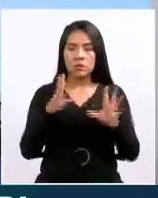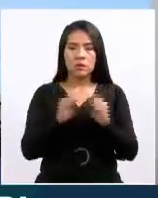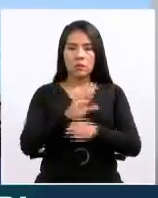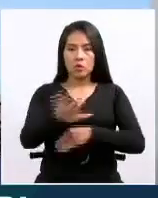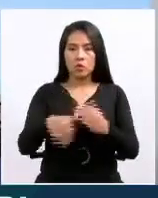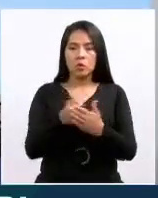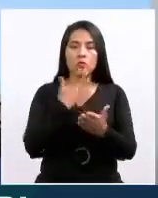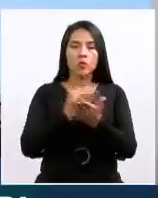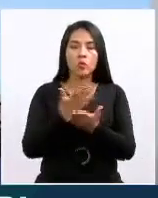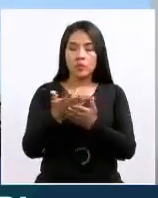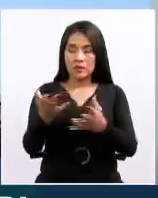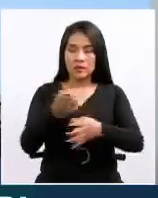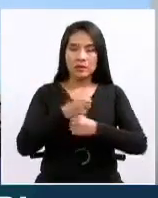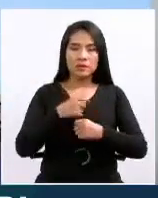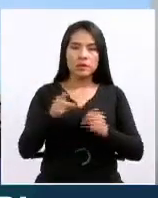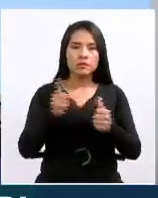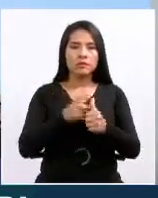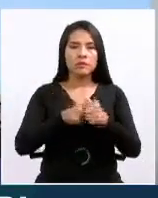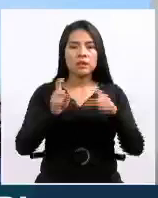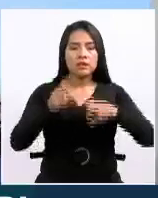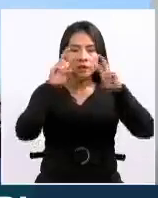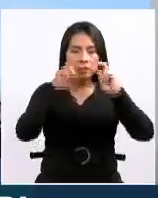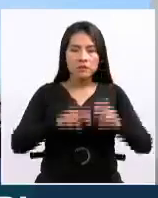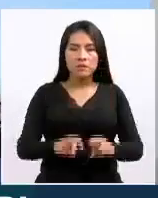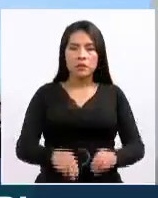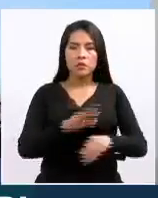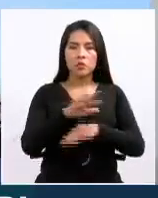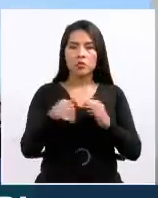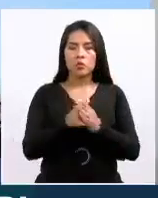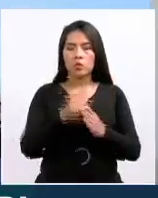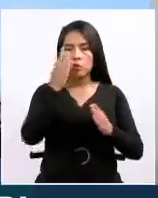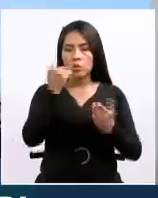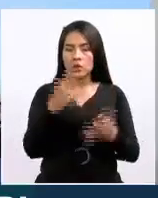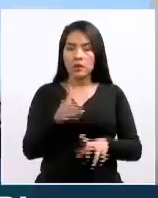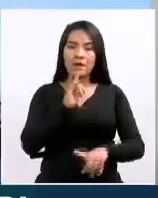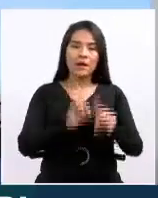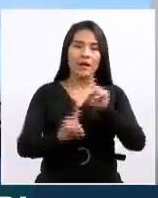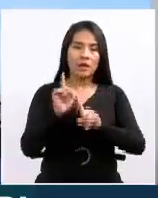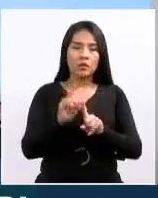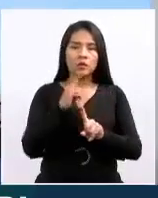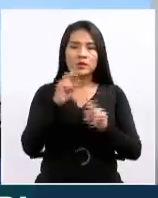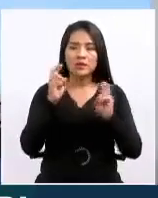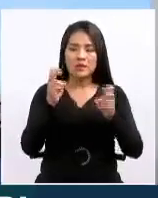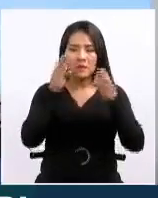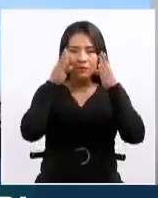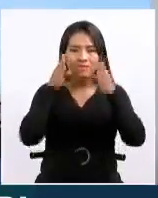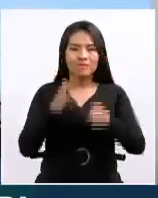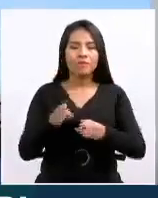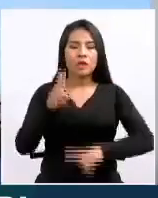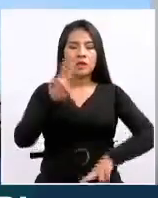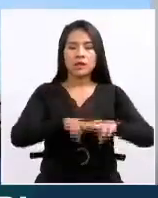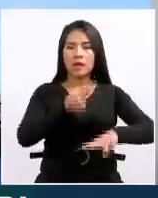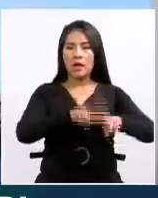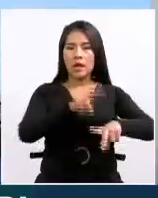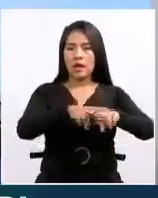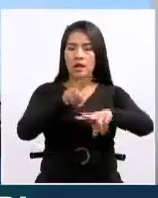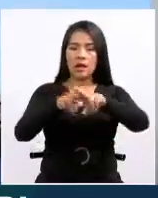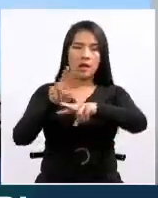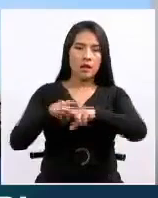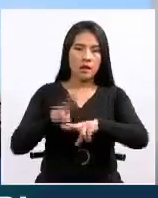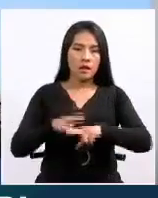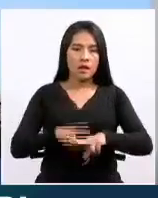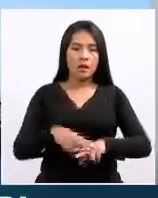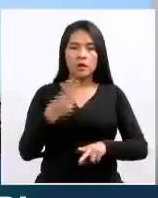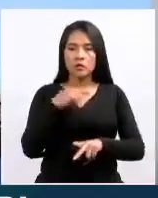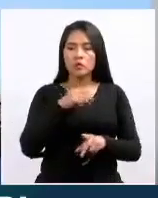recibidas fue la de analizar los resultados con aplicación a la química específica de los salares, es decir, la